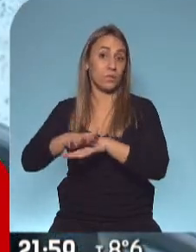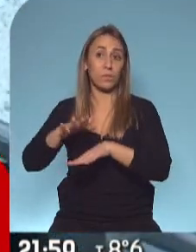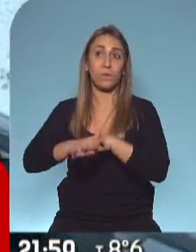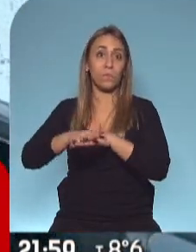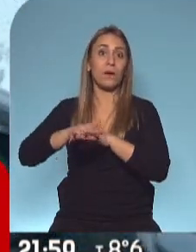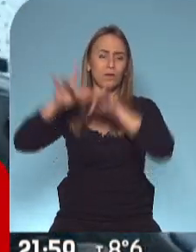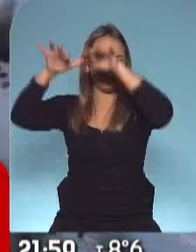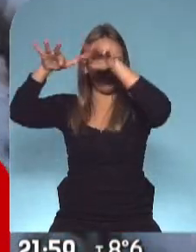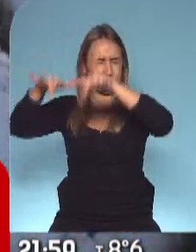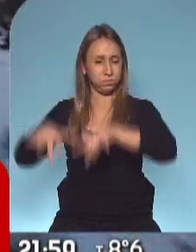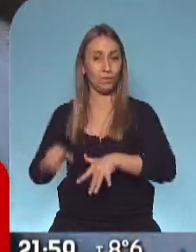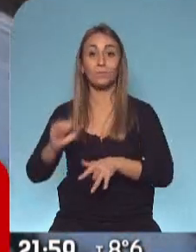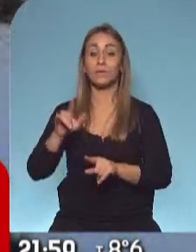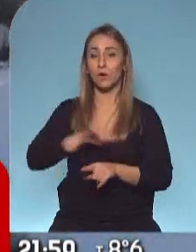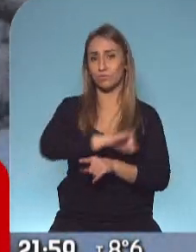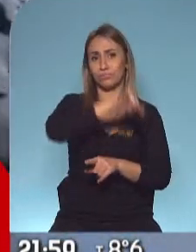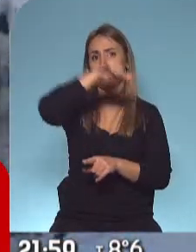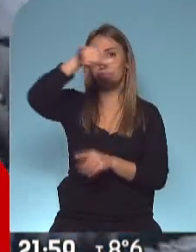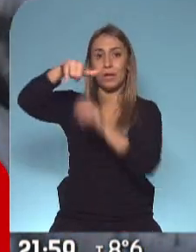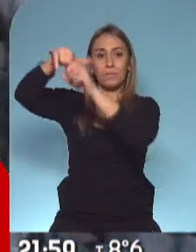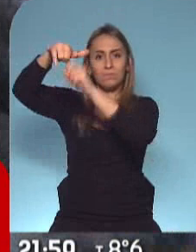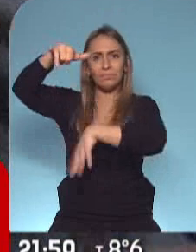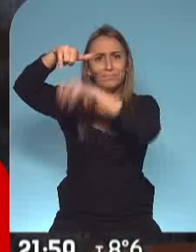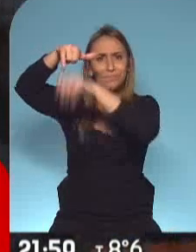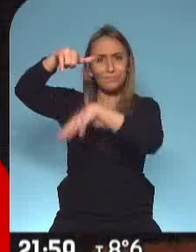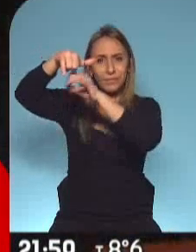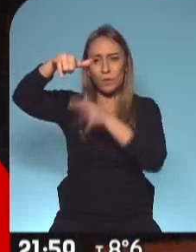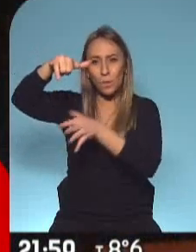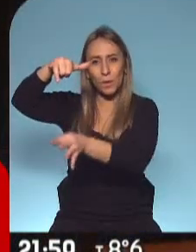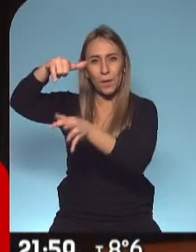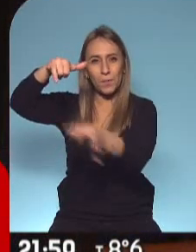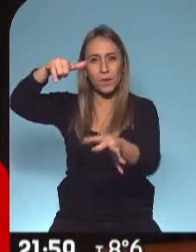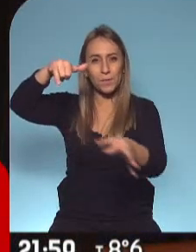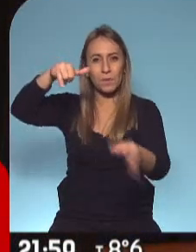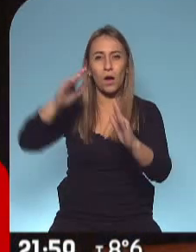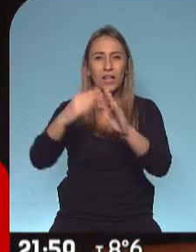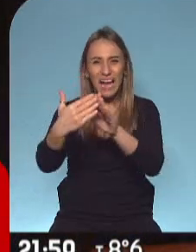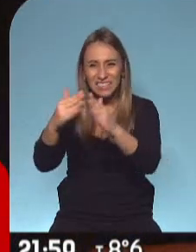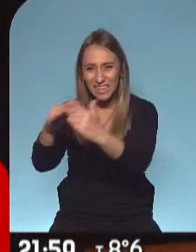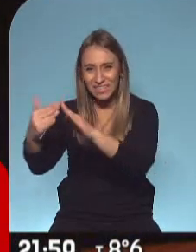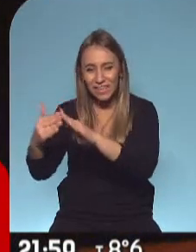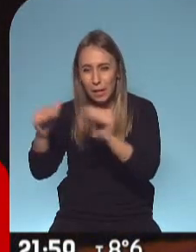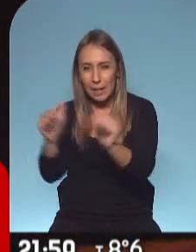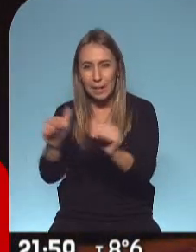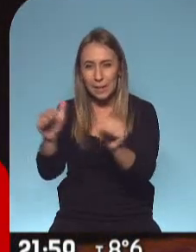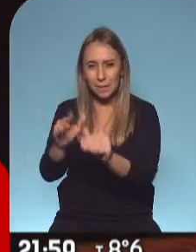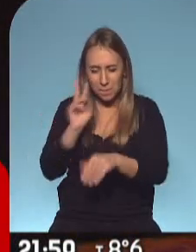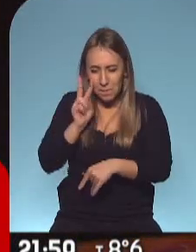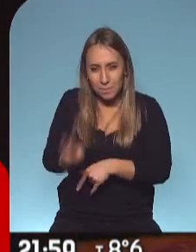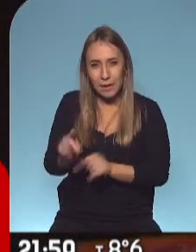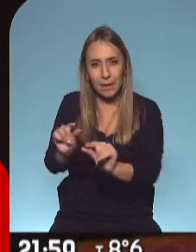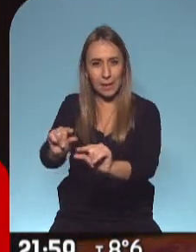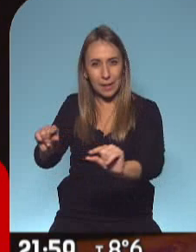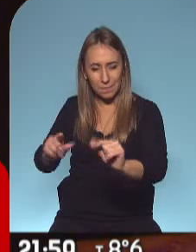hicieron fue arrojarles desde este avión a esas pequeñas casas que veíamos allí desde la altura,